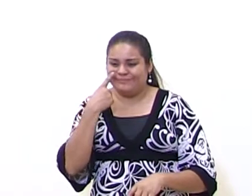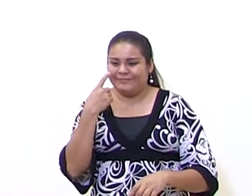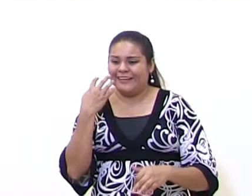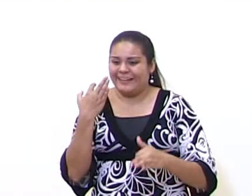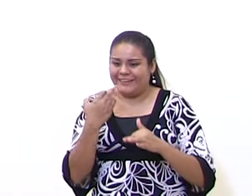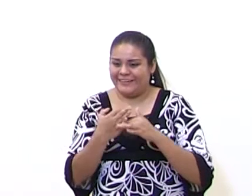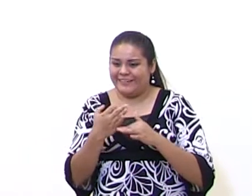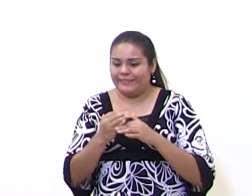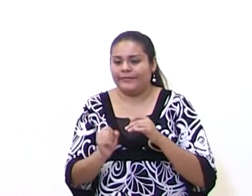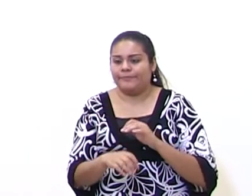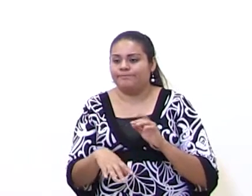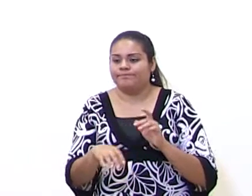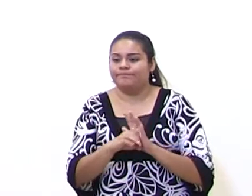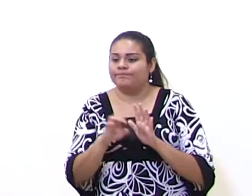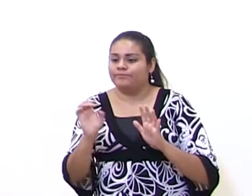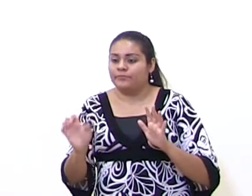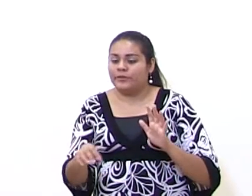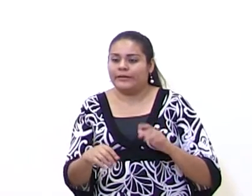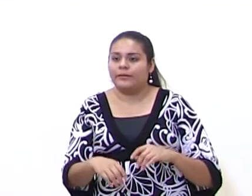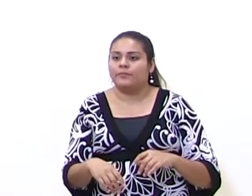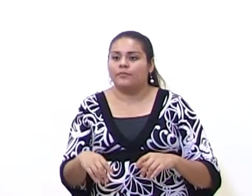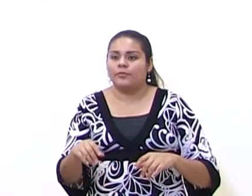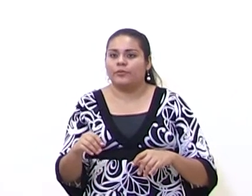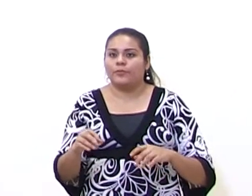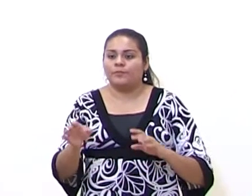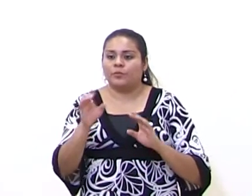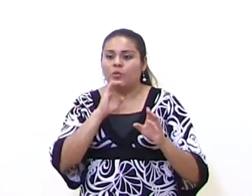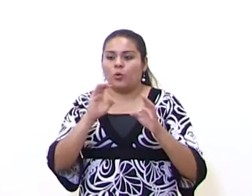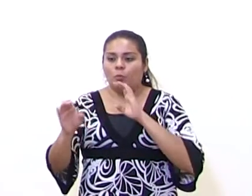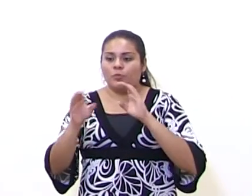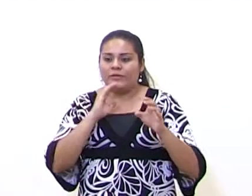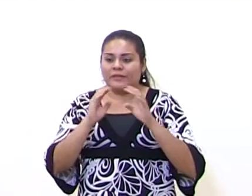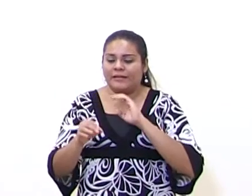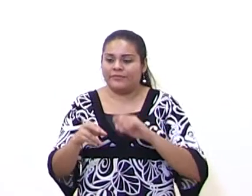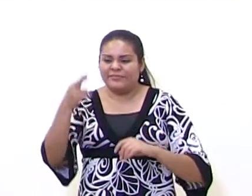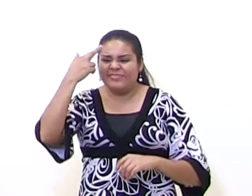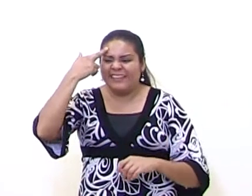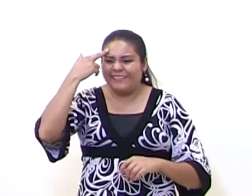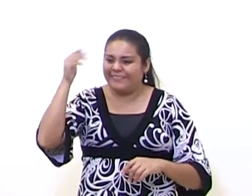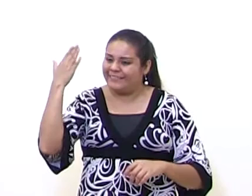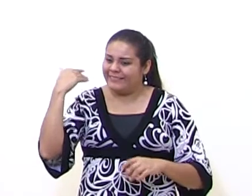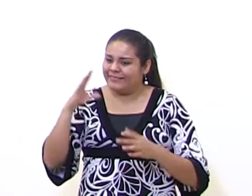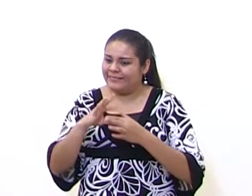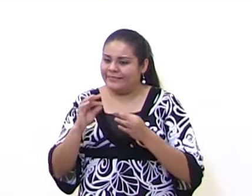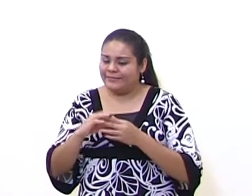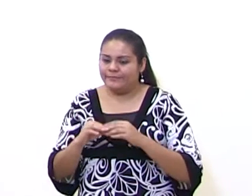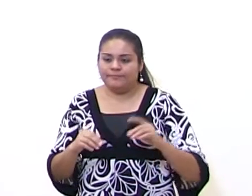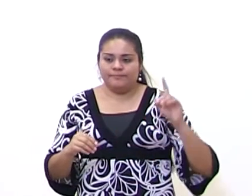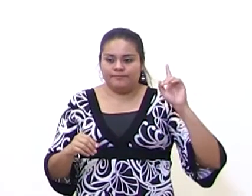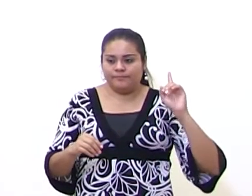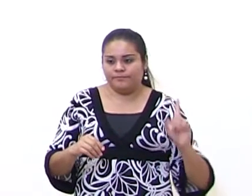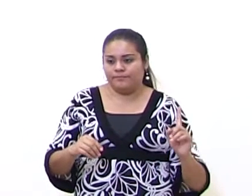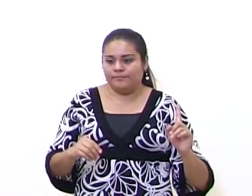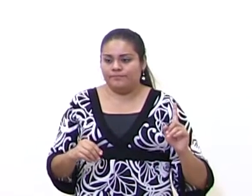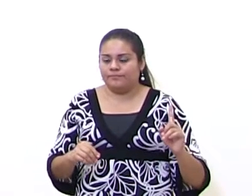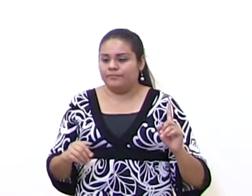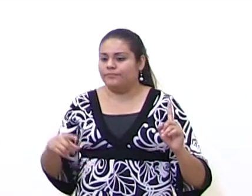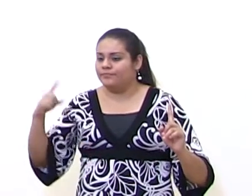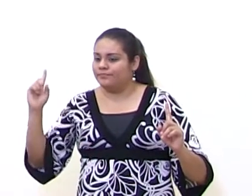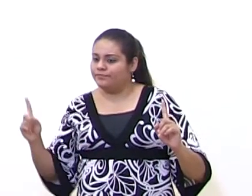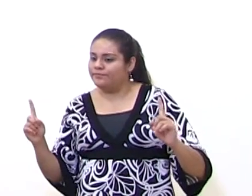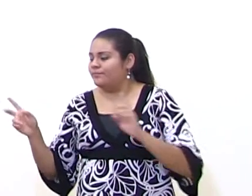proceso comunicativo, que hay un emisor y un receptor. El emisor, la empresa, la industria,